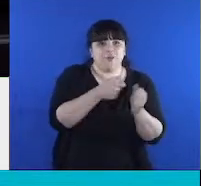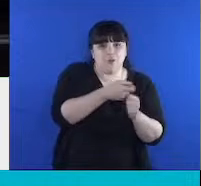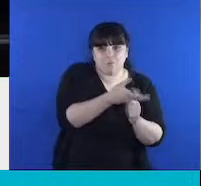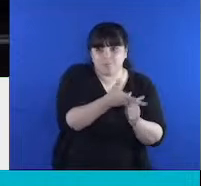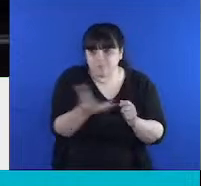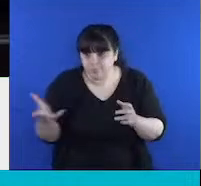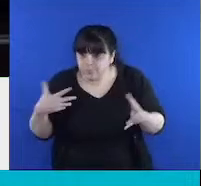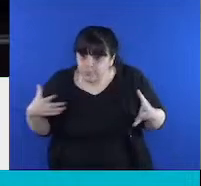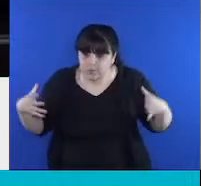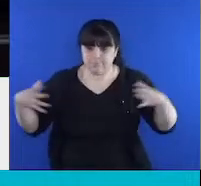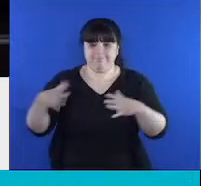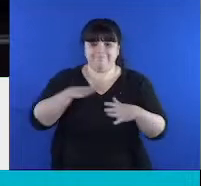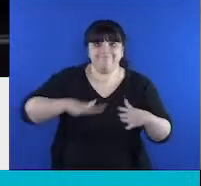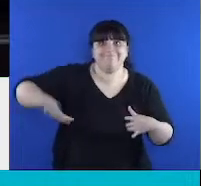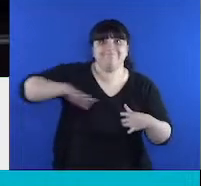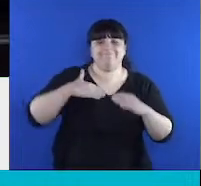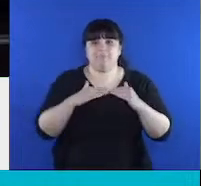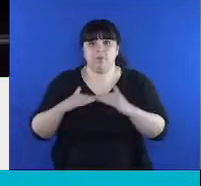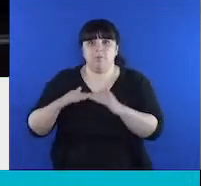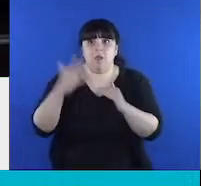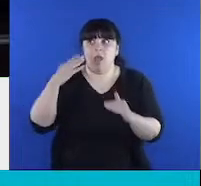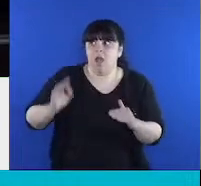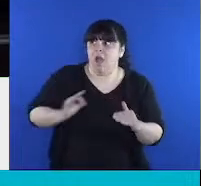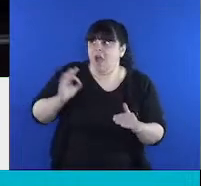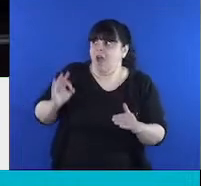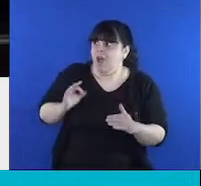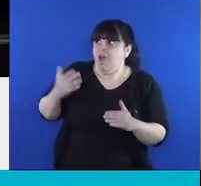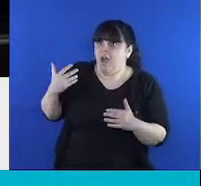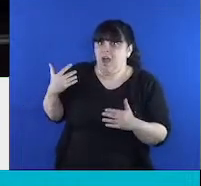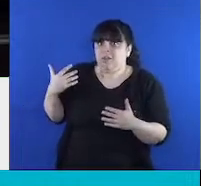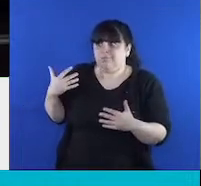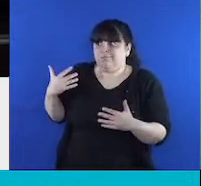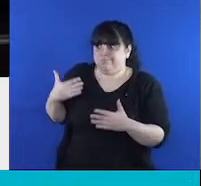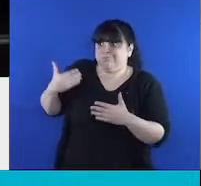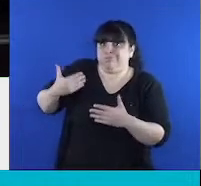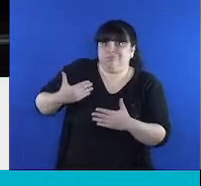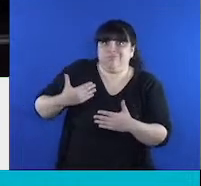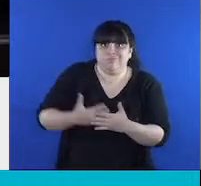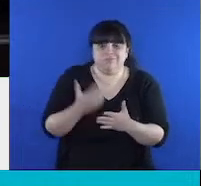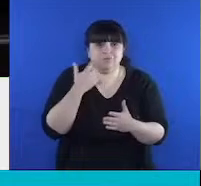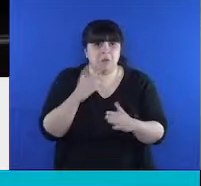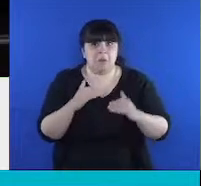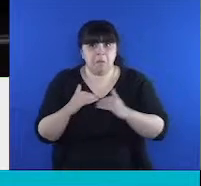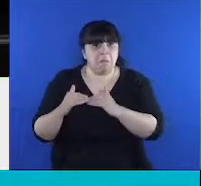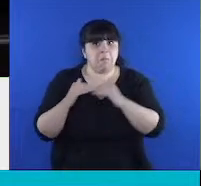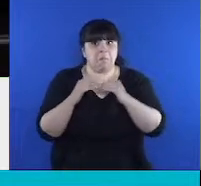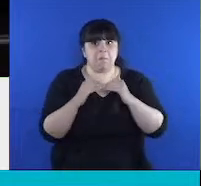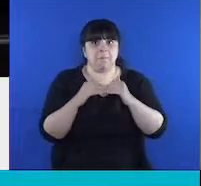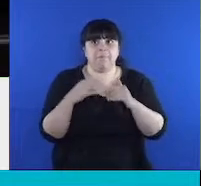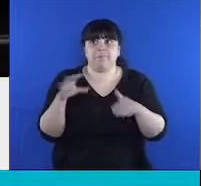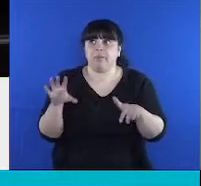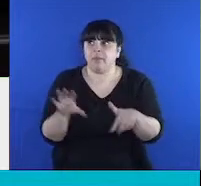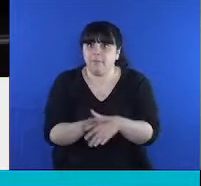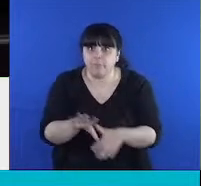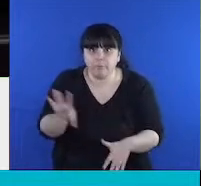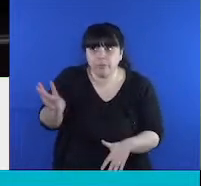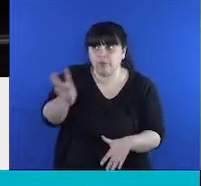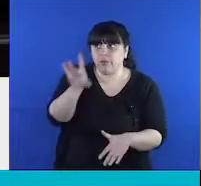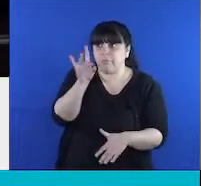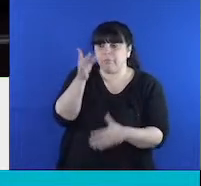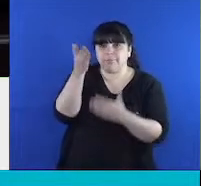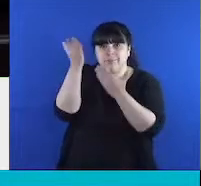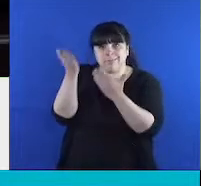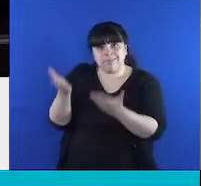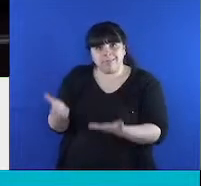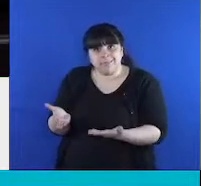hace tantas décadas en nuestro país. Bueno, eligieron justo a este señor. Y como si esto fuera poco,